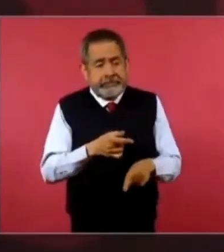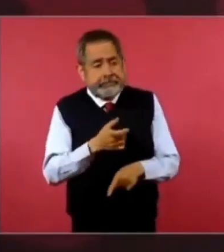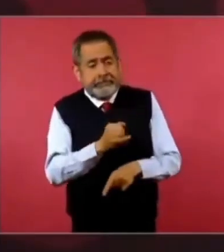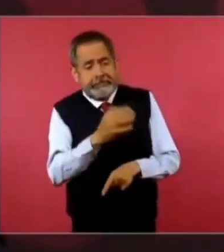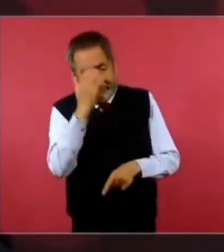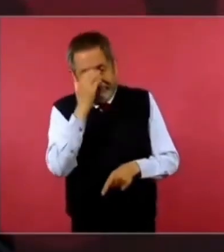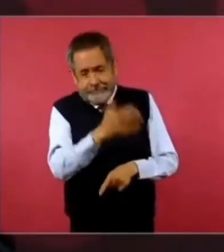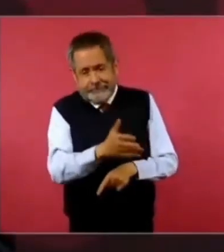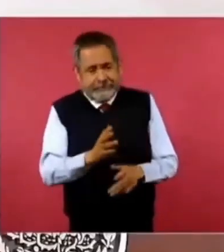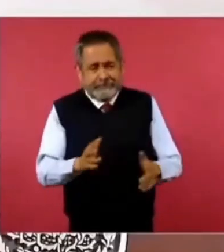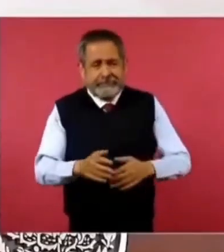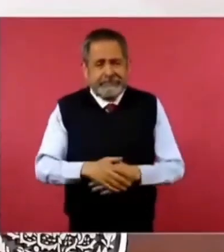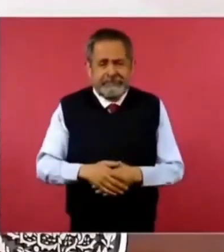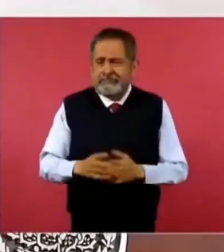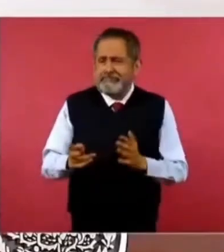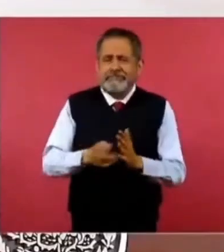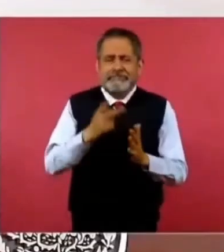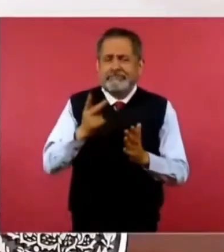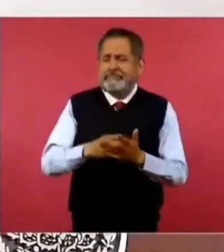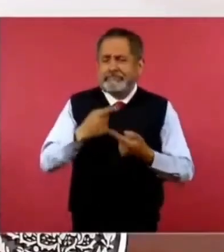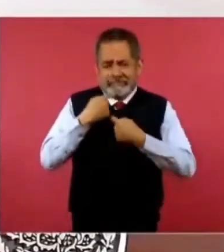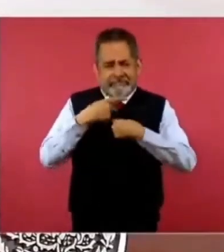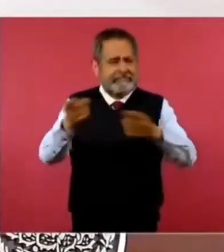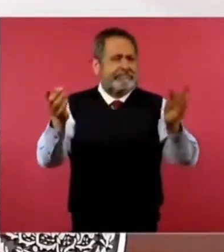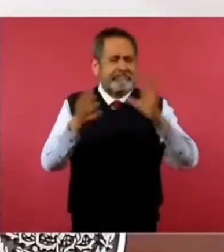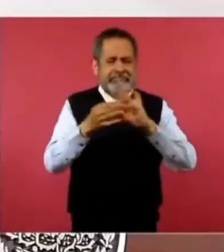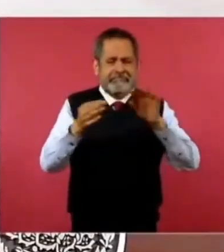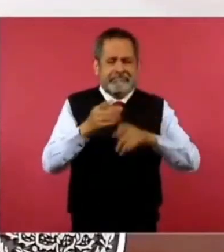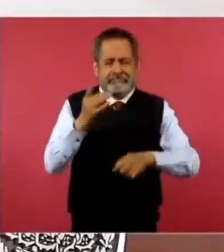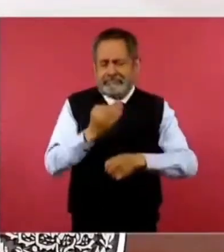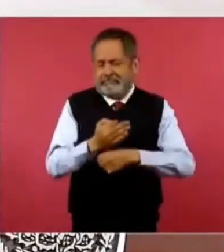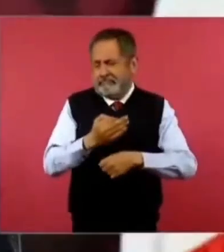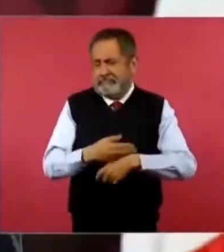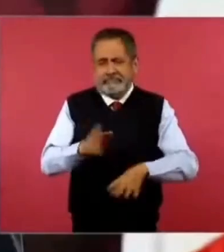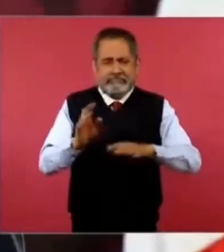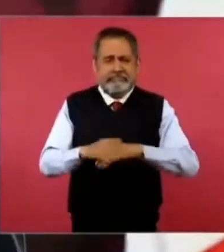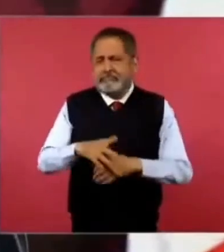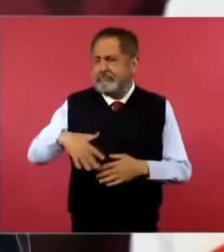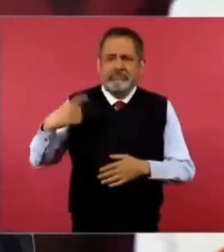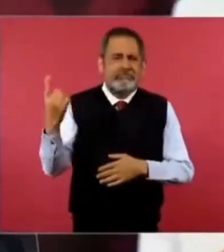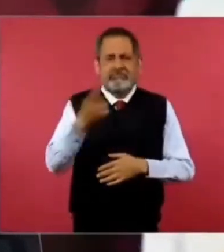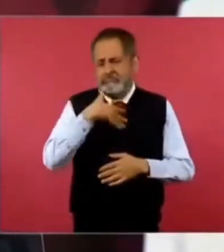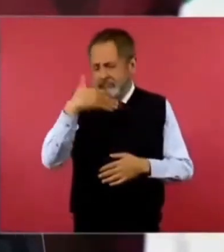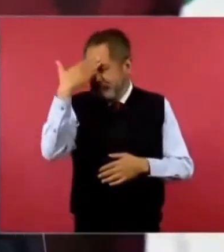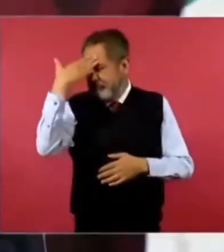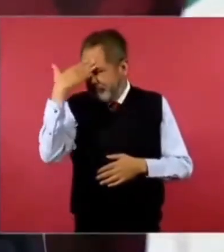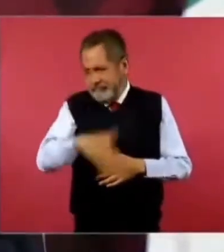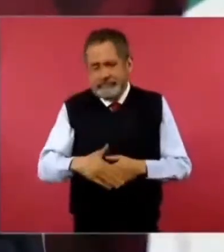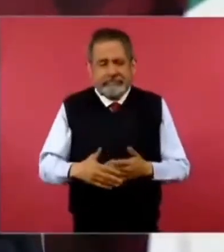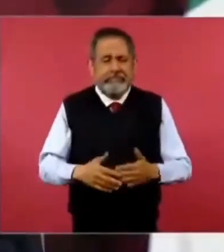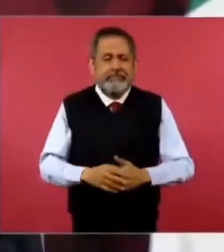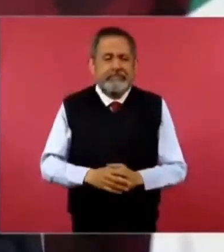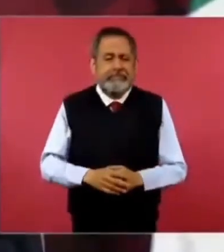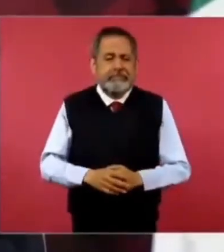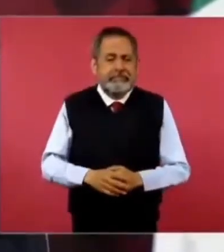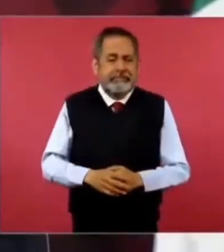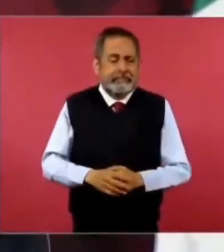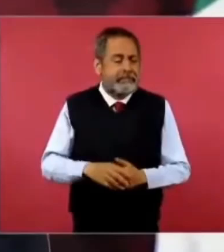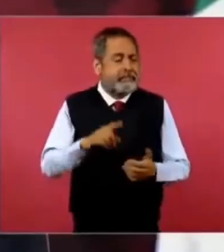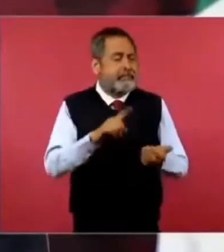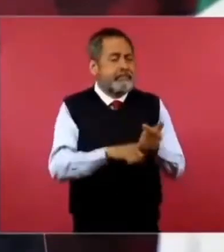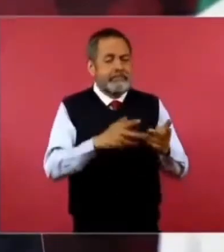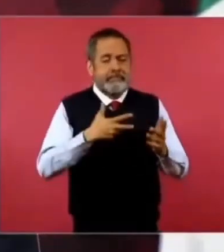Yo lo que he dicho aquí, pero se sabe, es que tiene